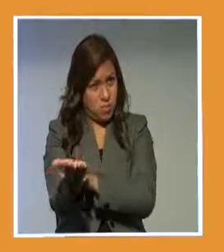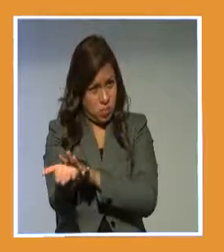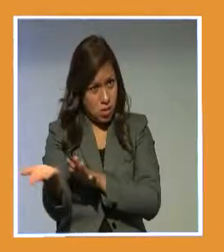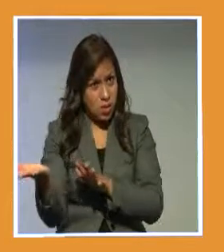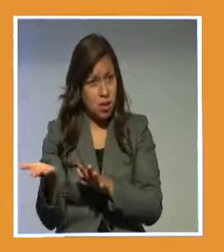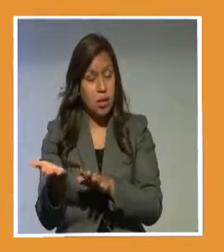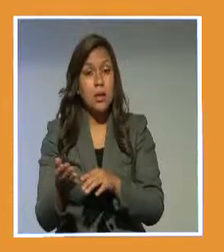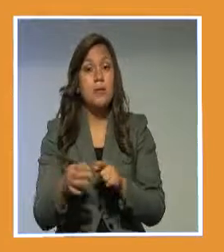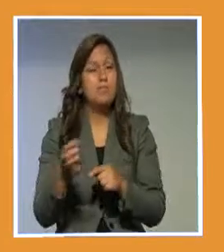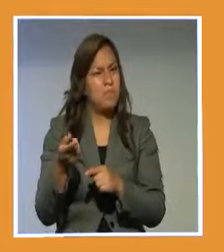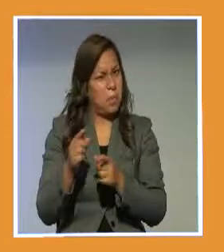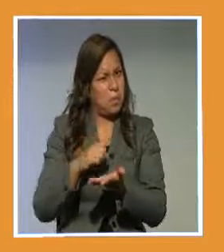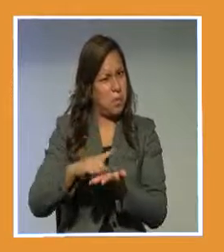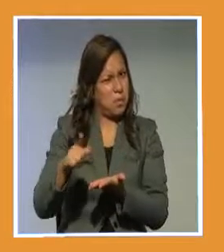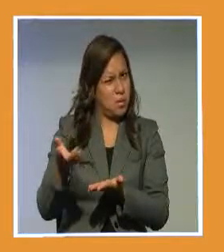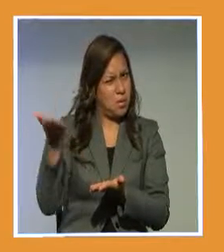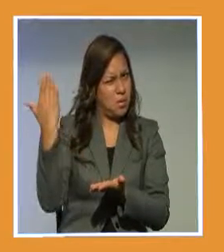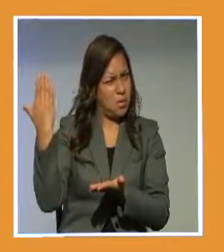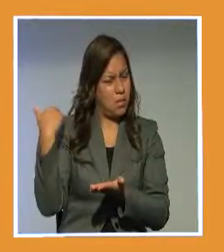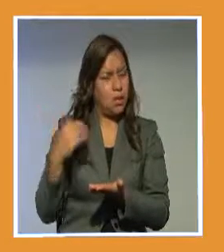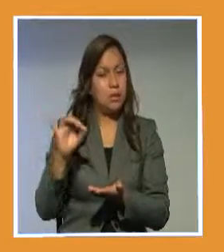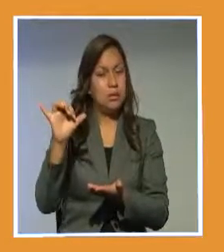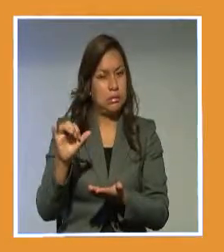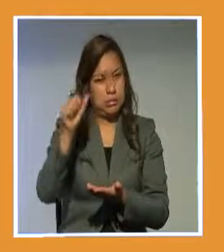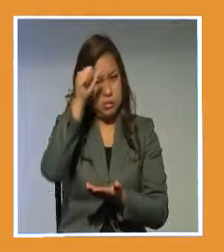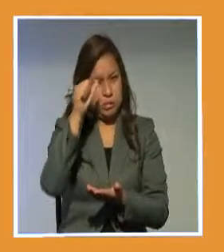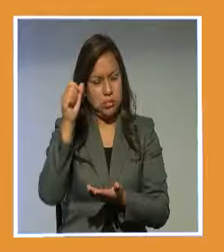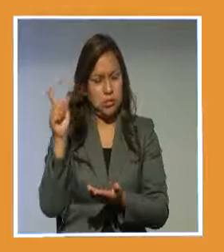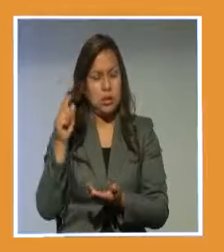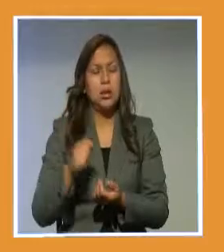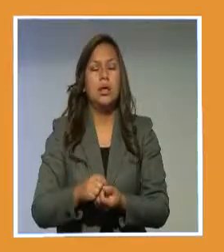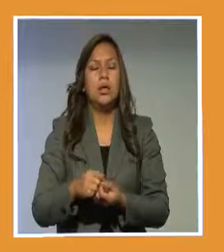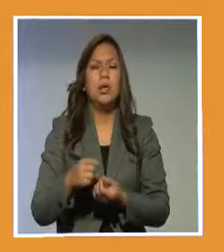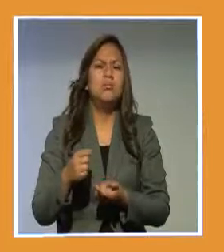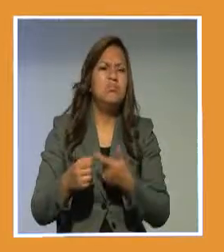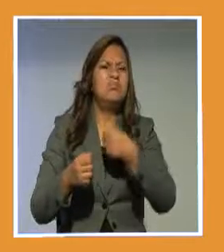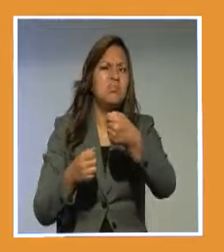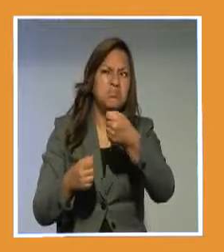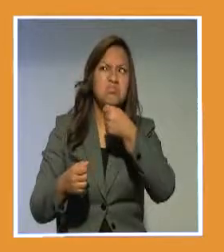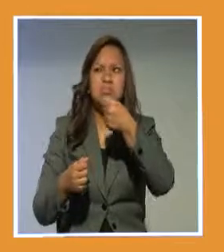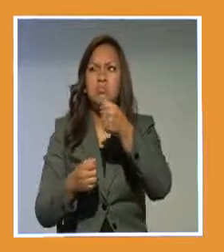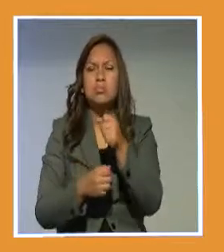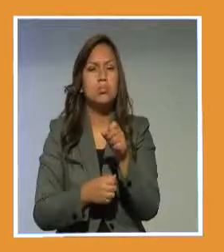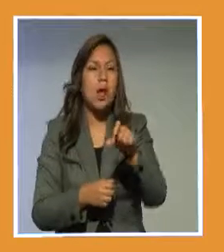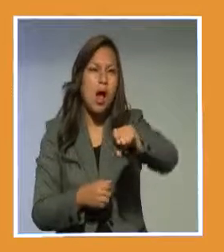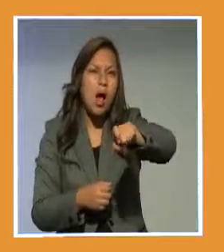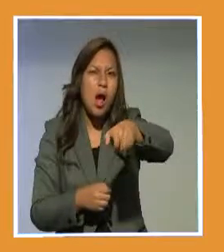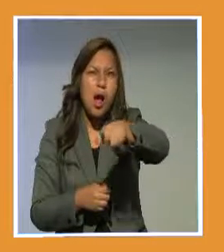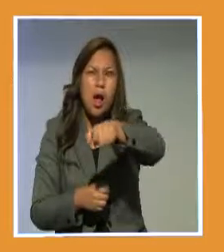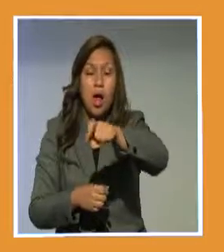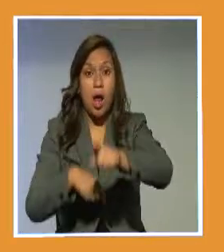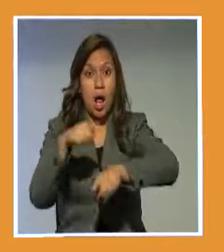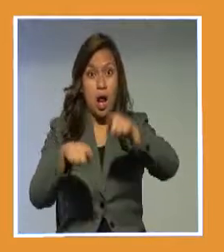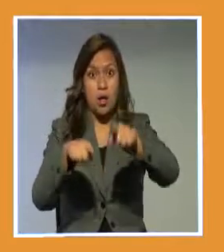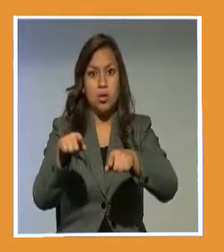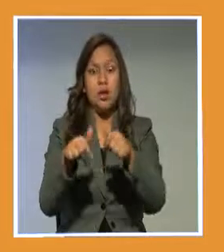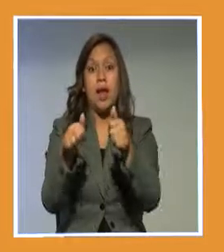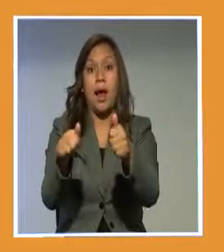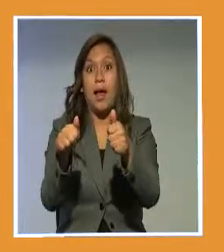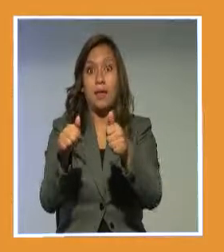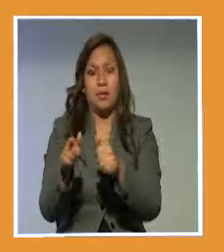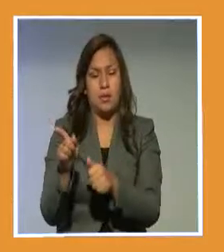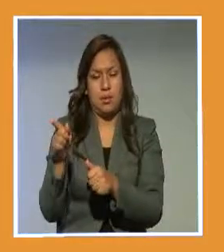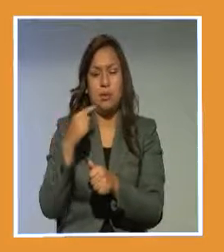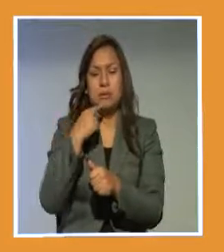entre algunos cierres de algunos medios de comunicación de la información nacional, el que, le digo, un candidato